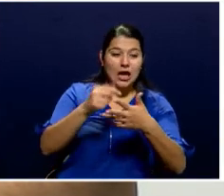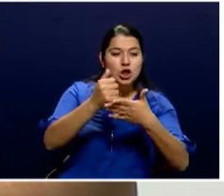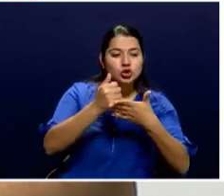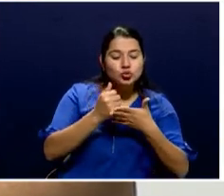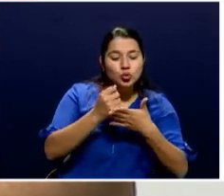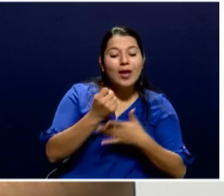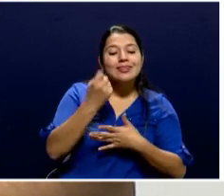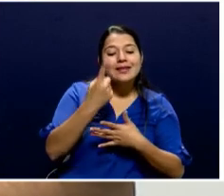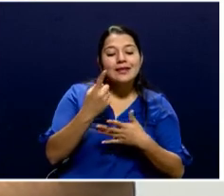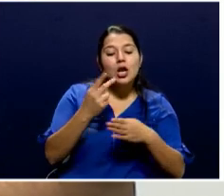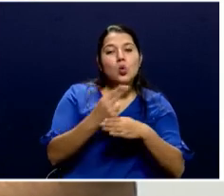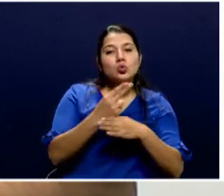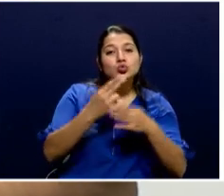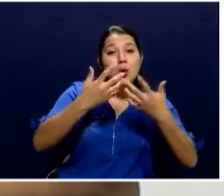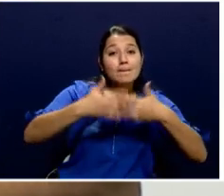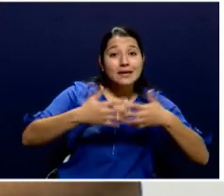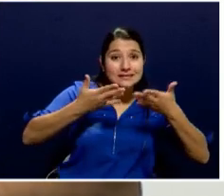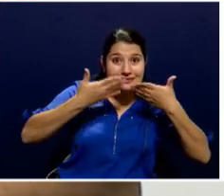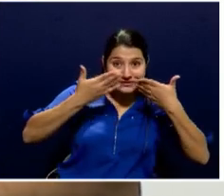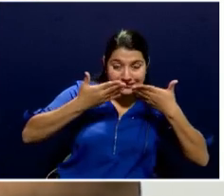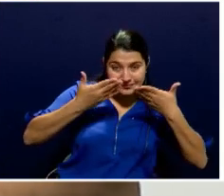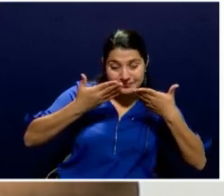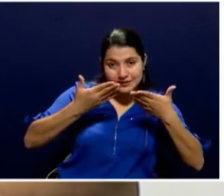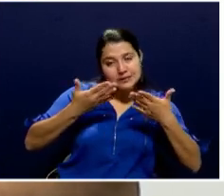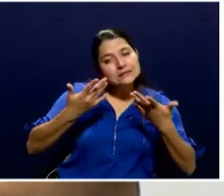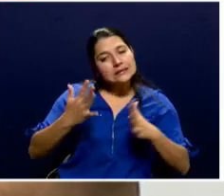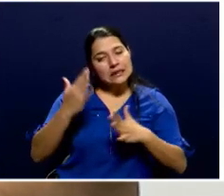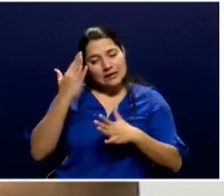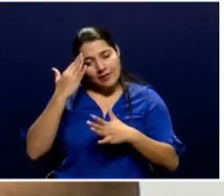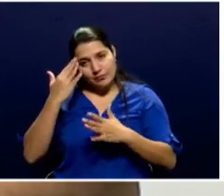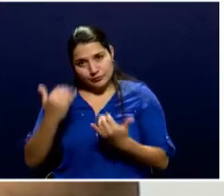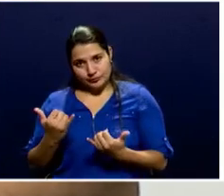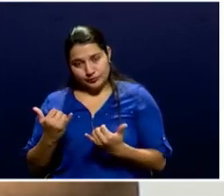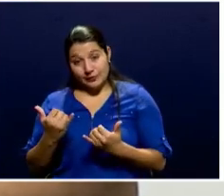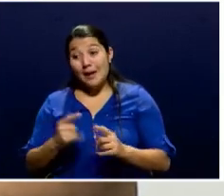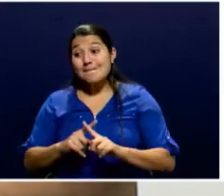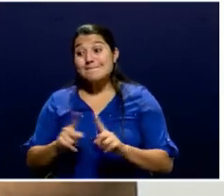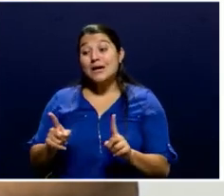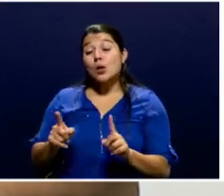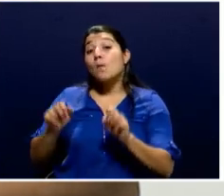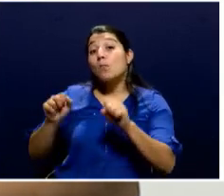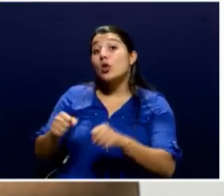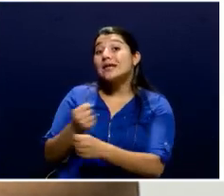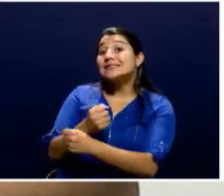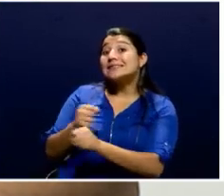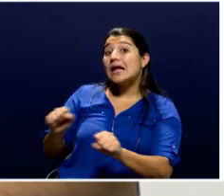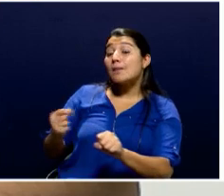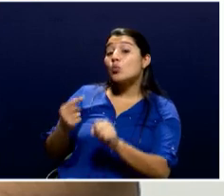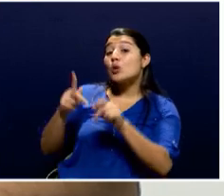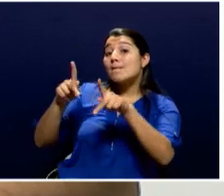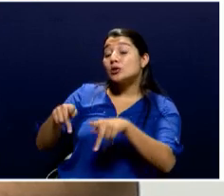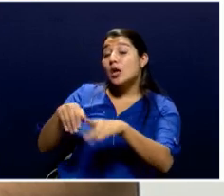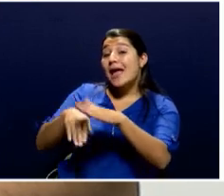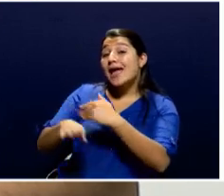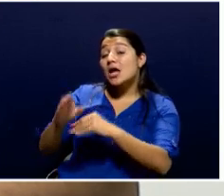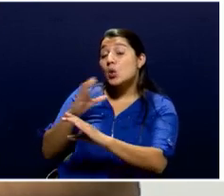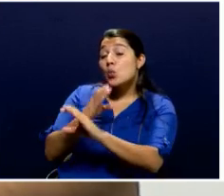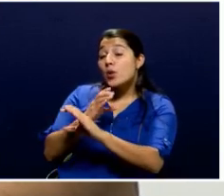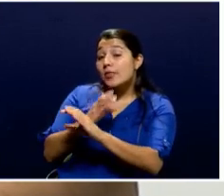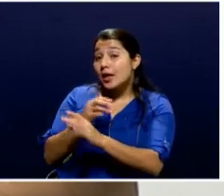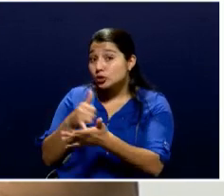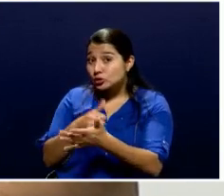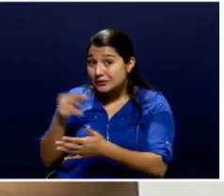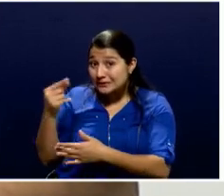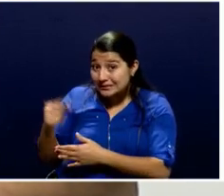quiero decir lo siguiente, la probabilidad de rescatar a un paciente en cuidados intensivos entubado sigue siendo